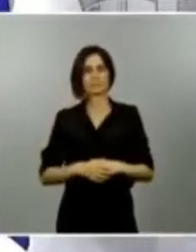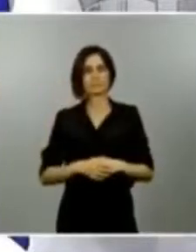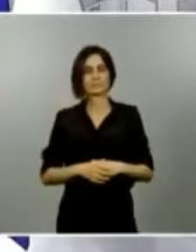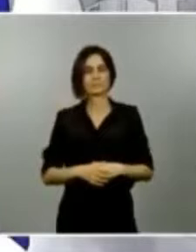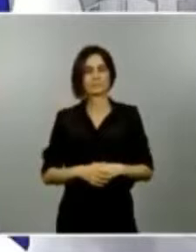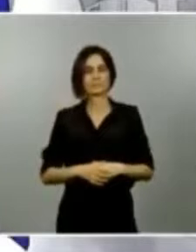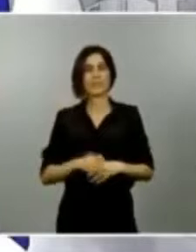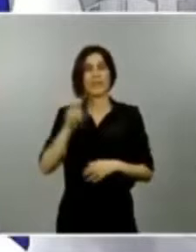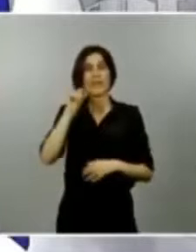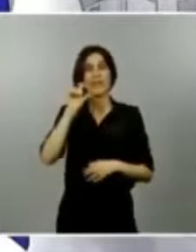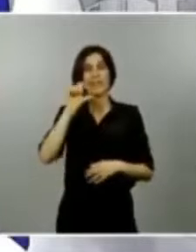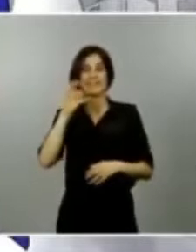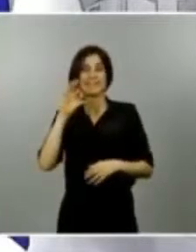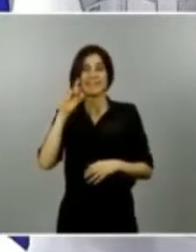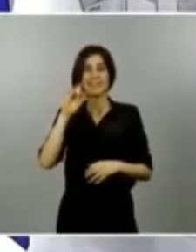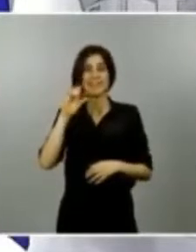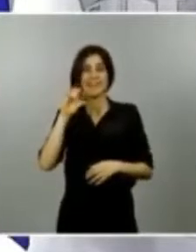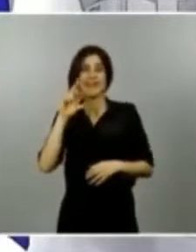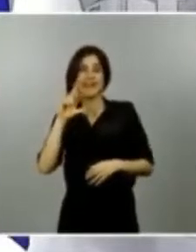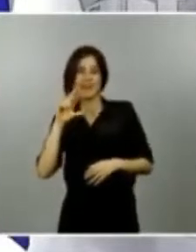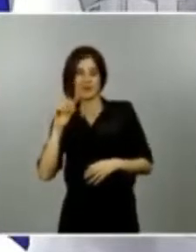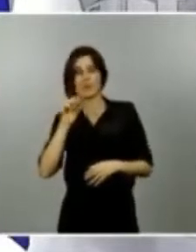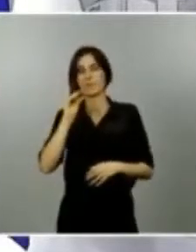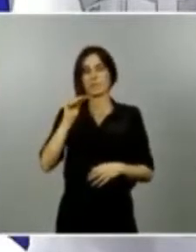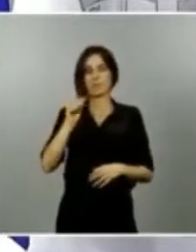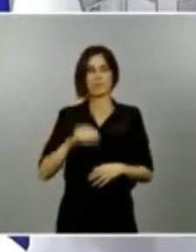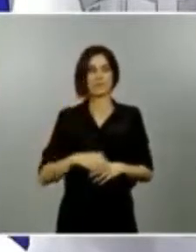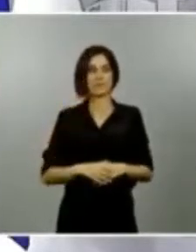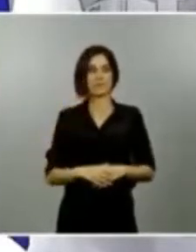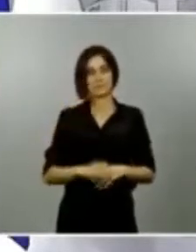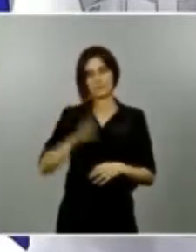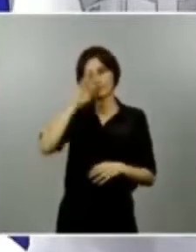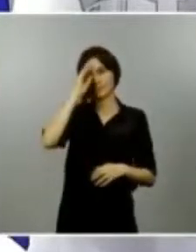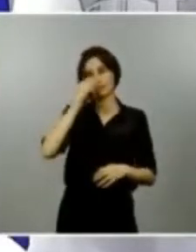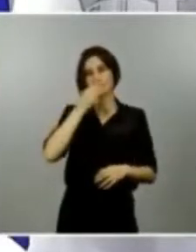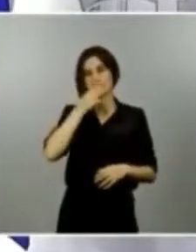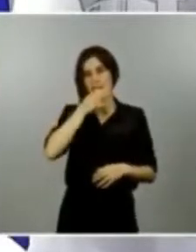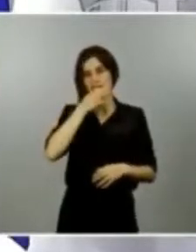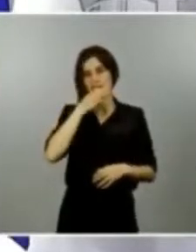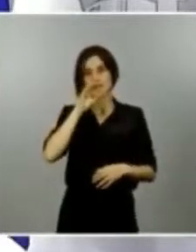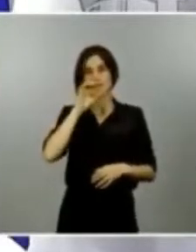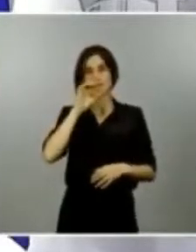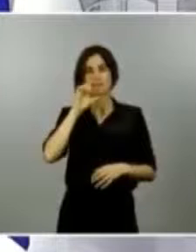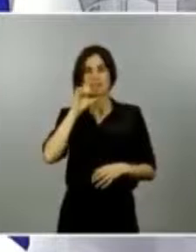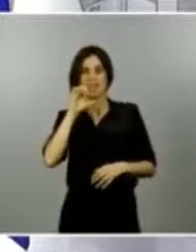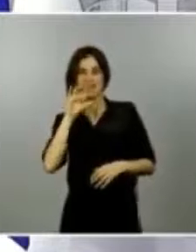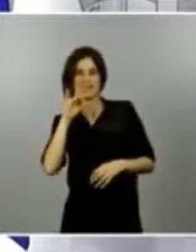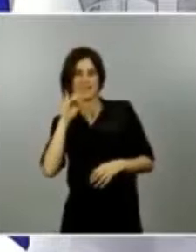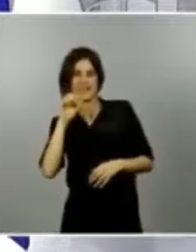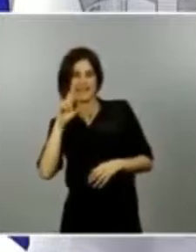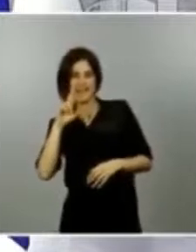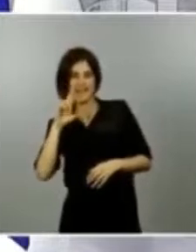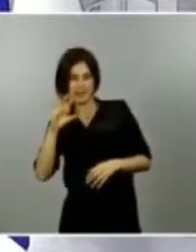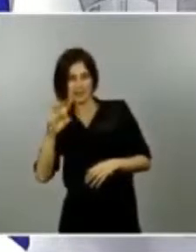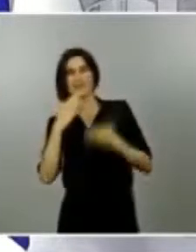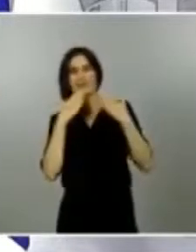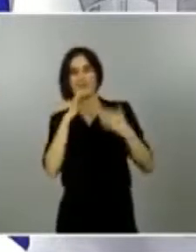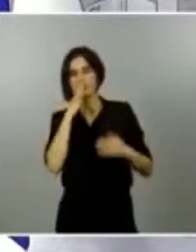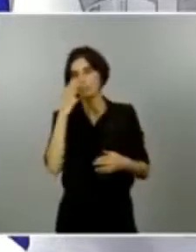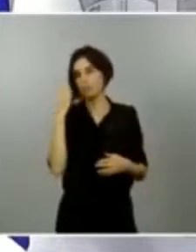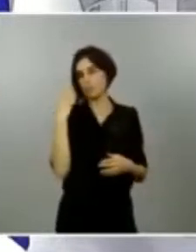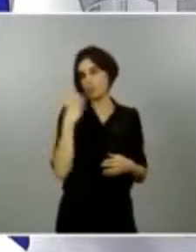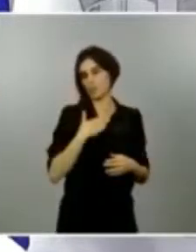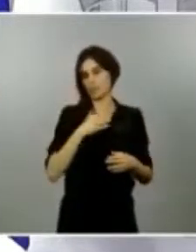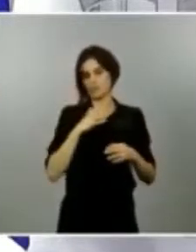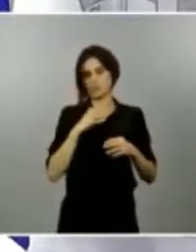buenas son ex presidentes fernando escudero para el diario gracias por atender nuestras preguntas ha hecho este hincapié en la necesidad de